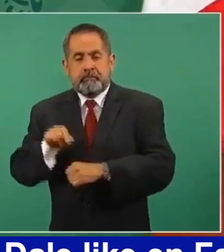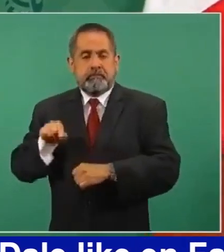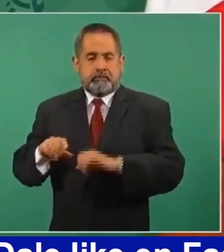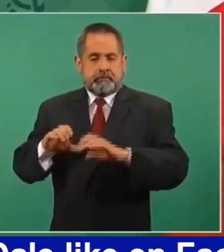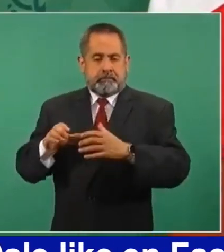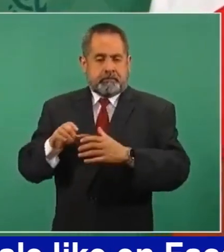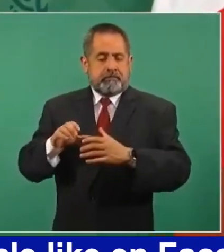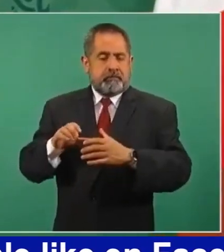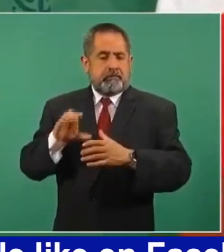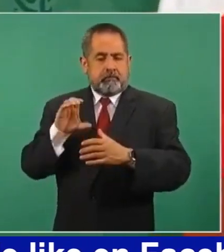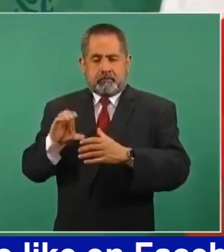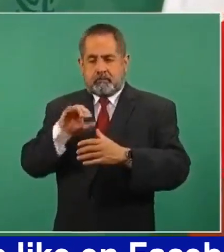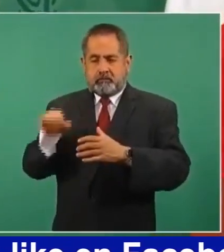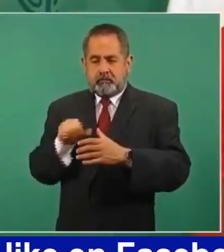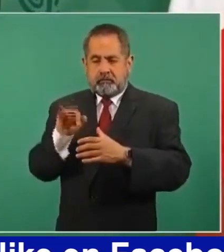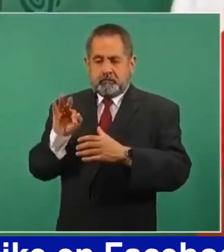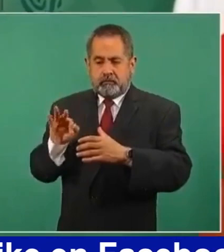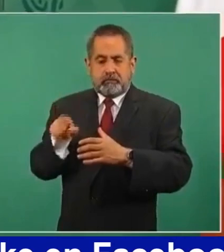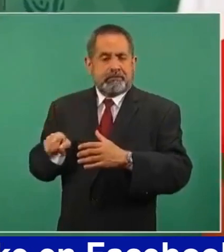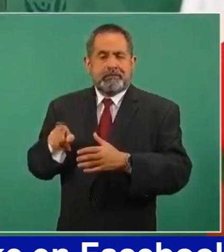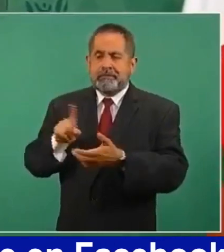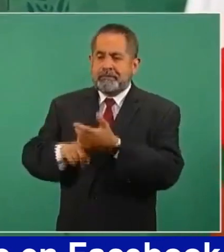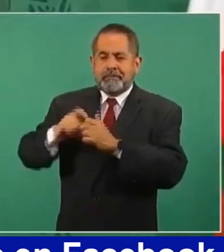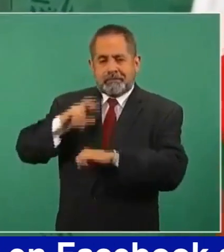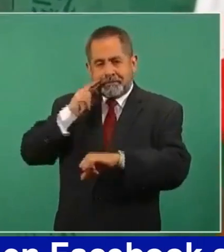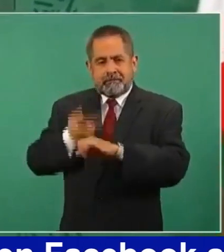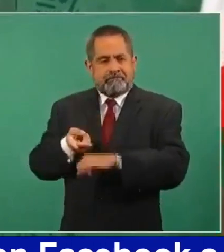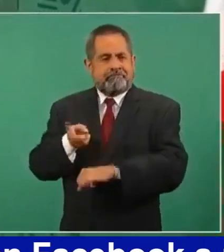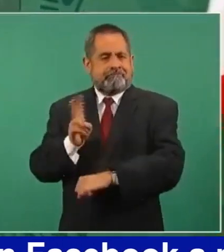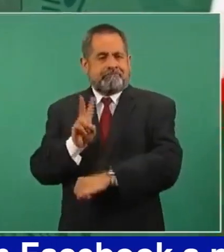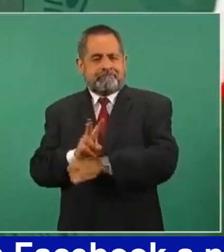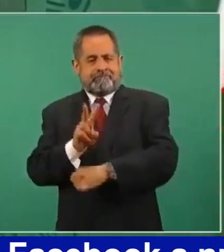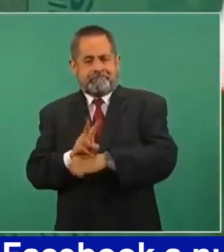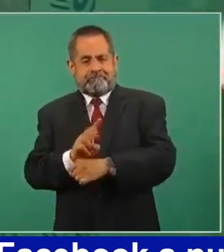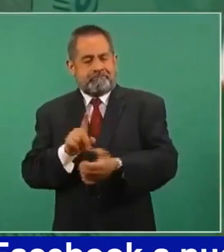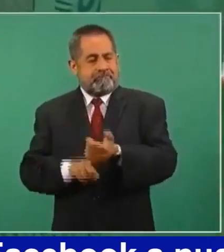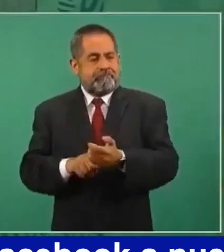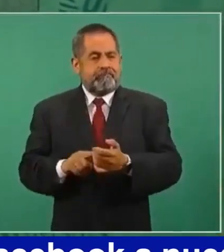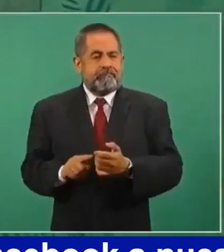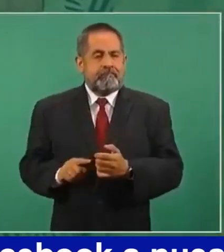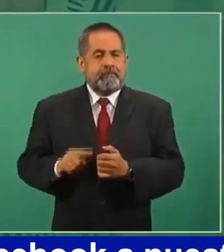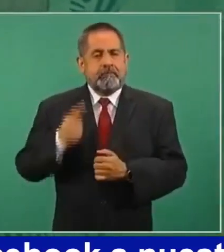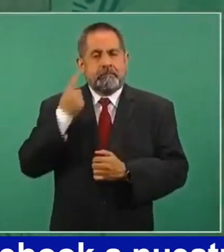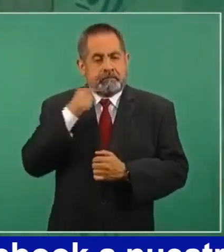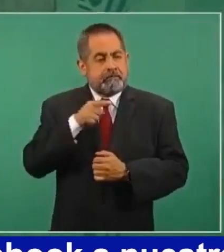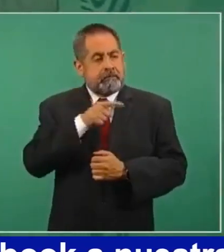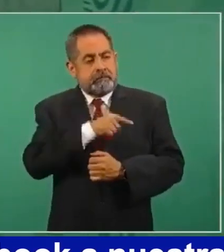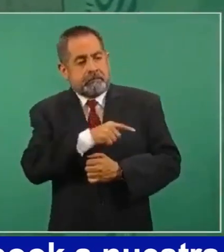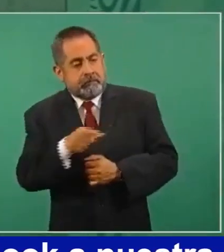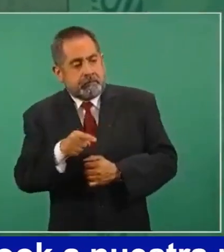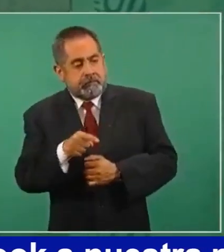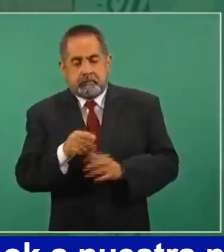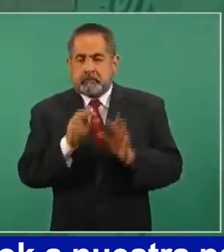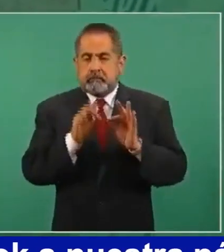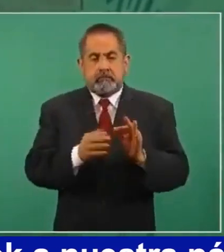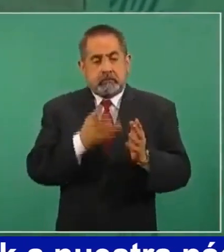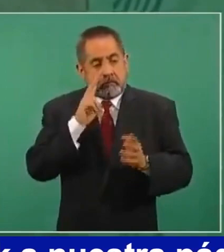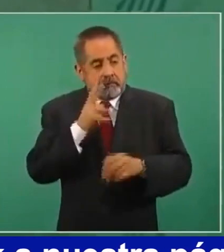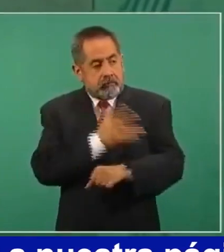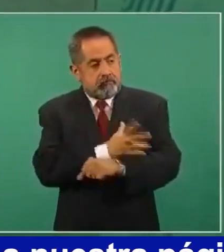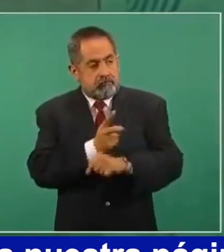Es el órgano vigilante de que en efecto se actúe con